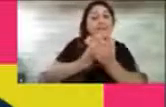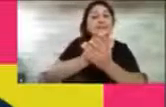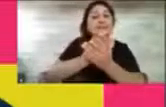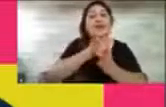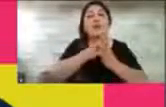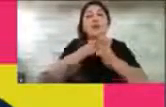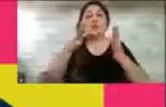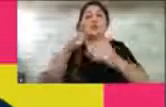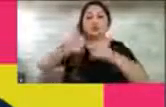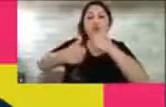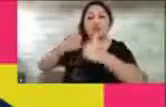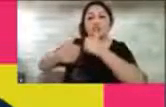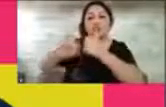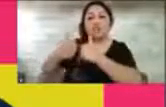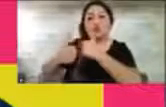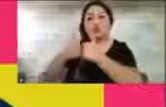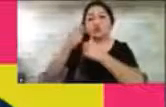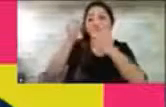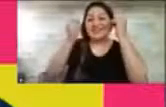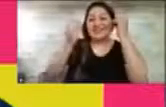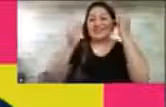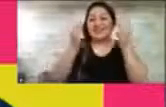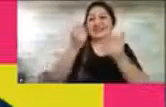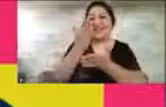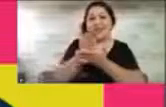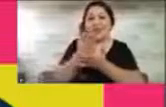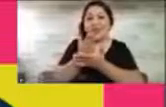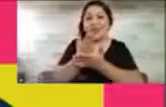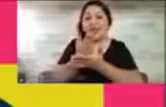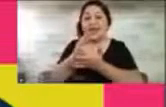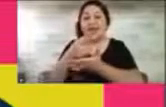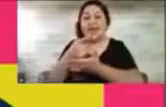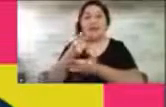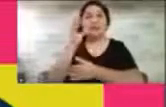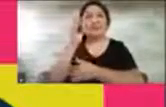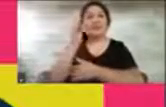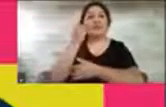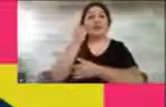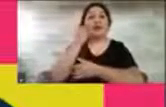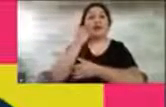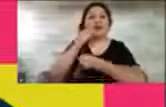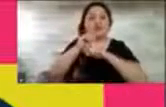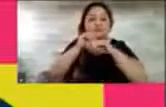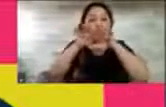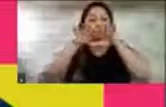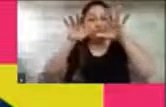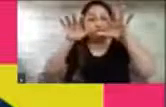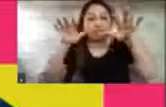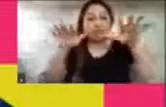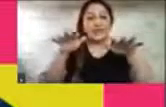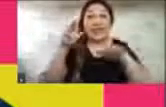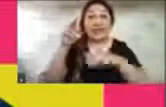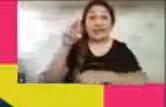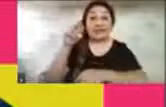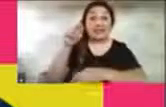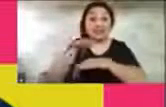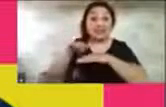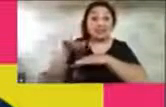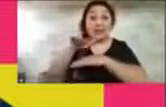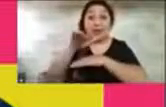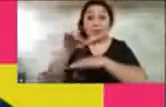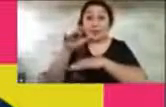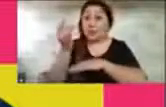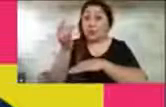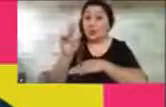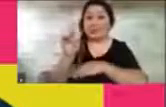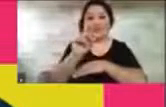etcétera y ahí me di cuenta que tenía que expandir lo que era estacionamiento a otras cosas en donde podemos encontrar ahora